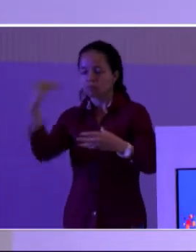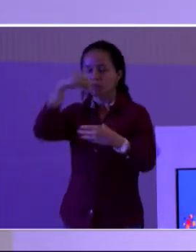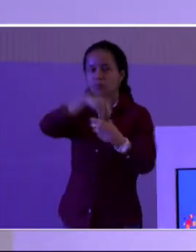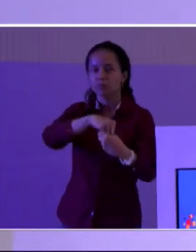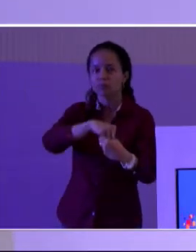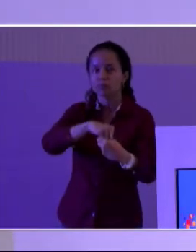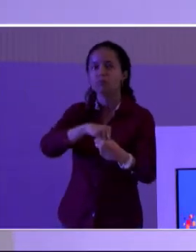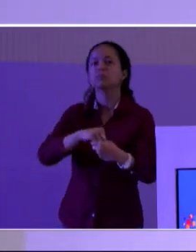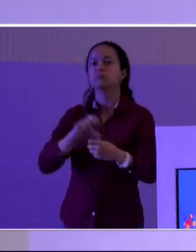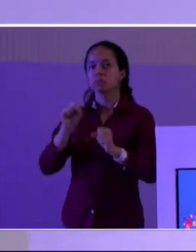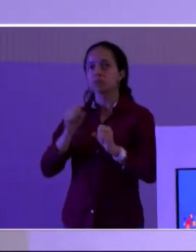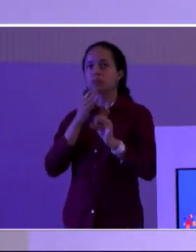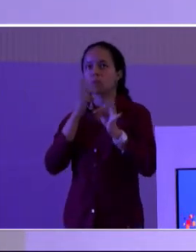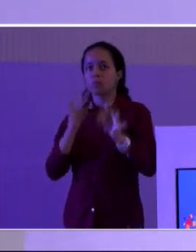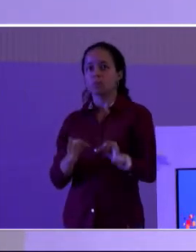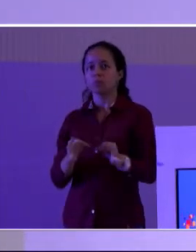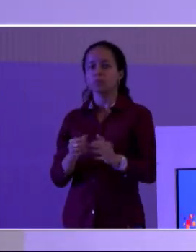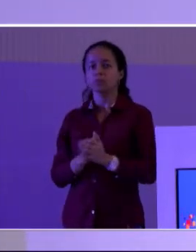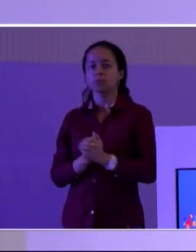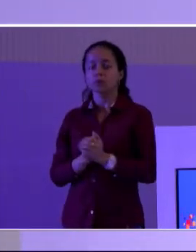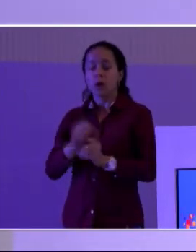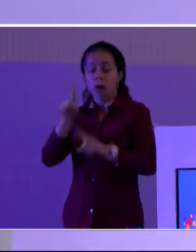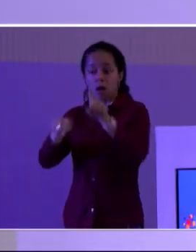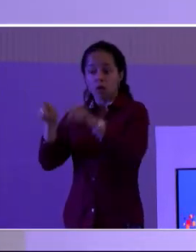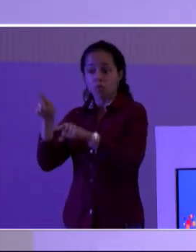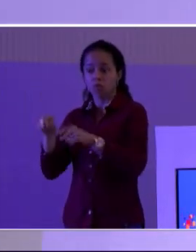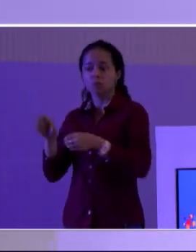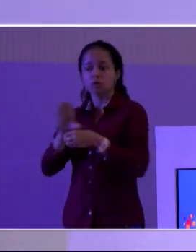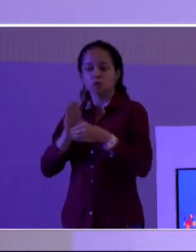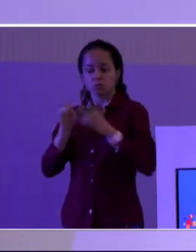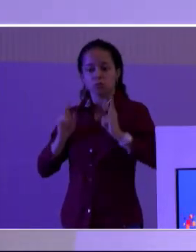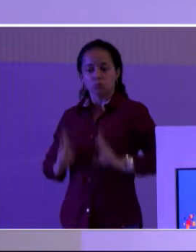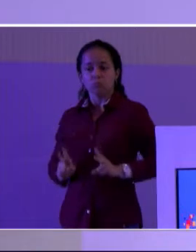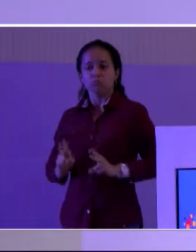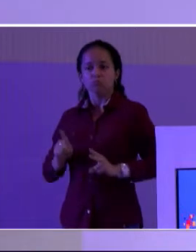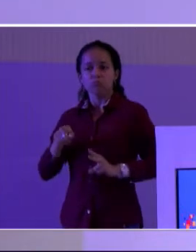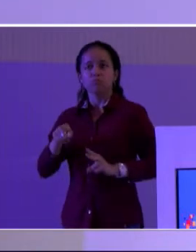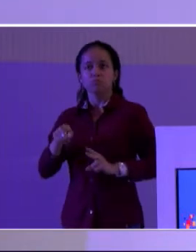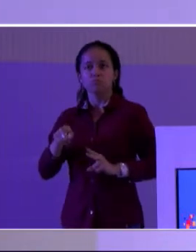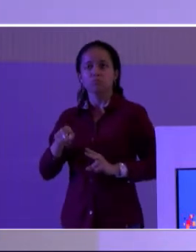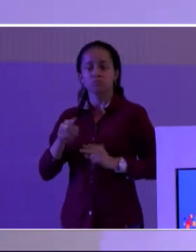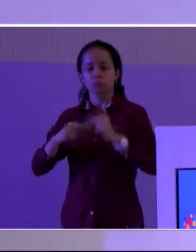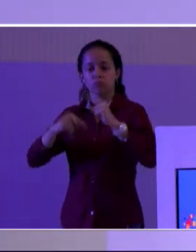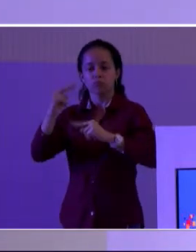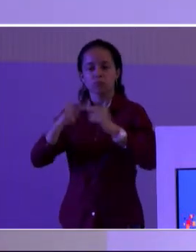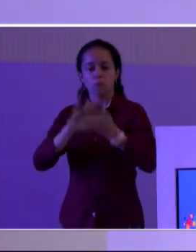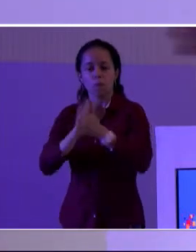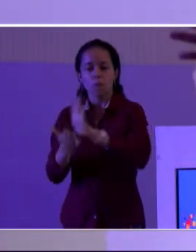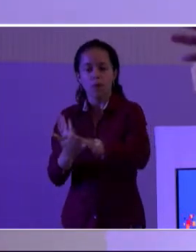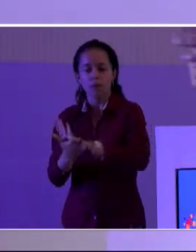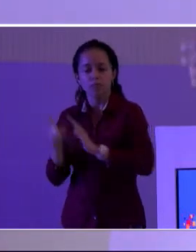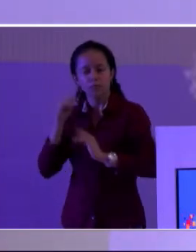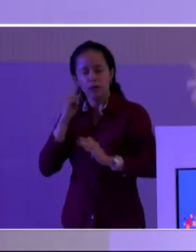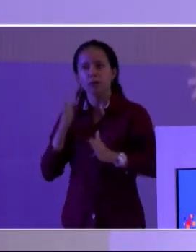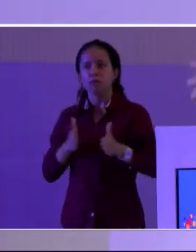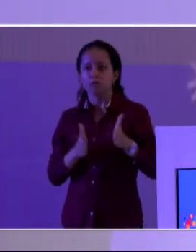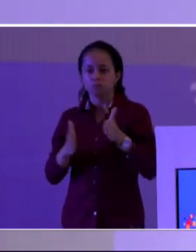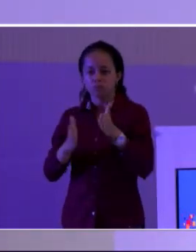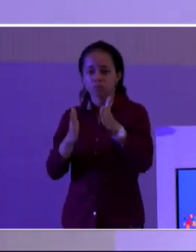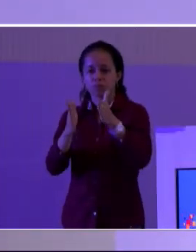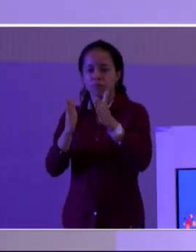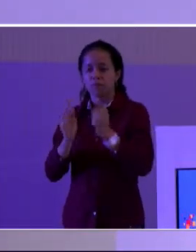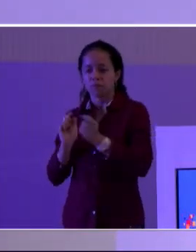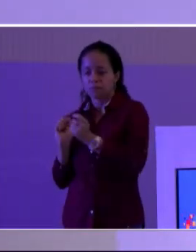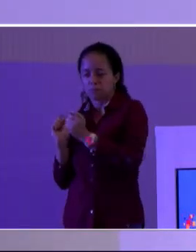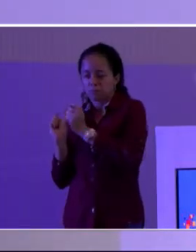proceso de reintegración. Tenemos ciudadanos que ven en esas políticas, en materia de construcción de paz, su camino y su transición hacia la